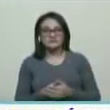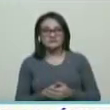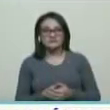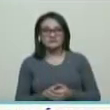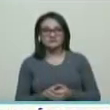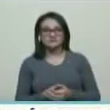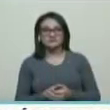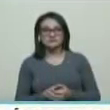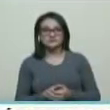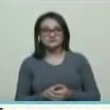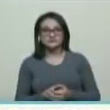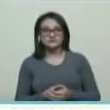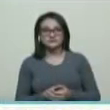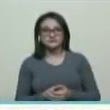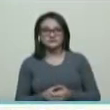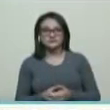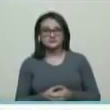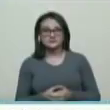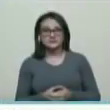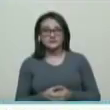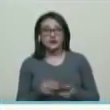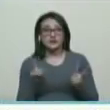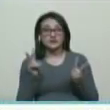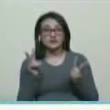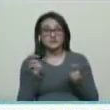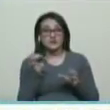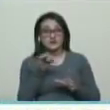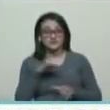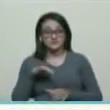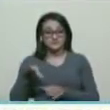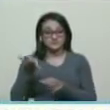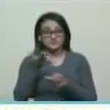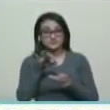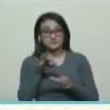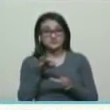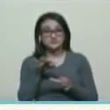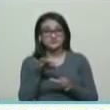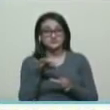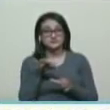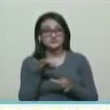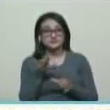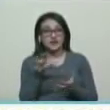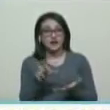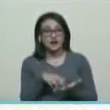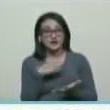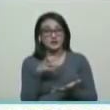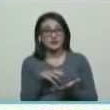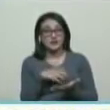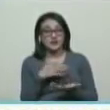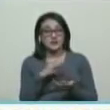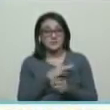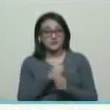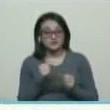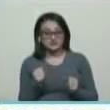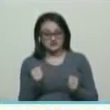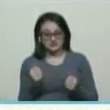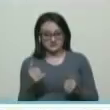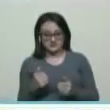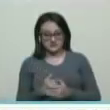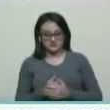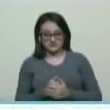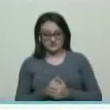etcétera. En el campo agrícola, las potencialidades se pierden de vista.